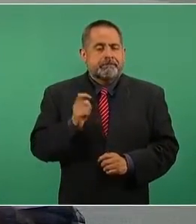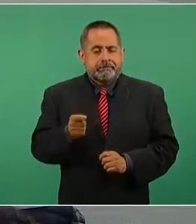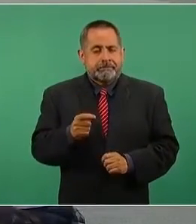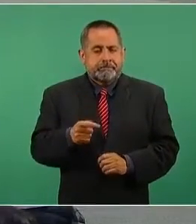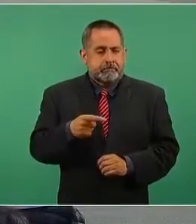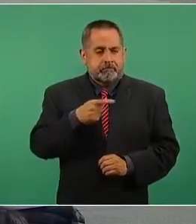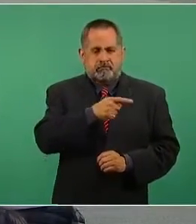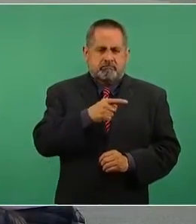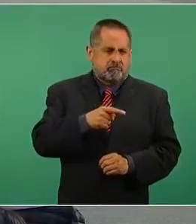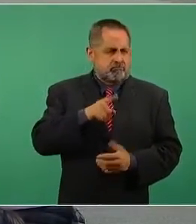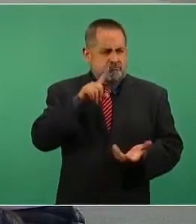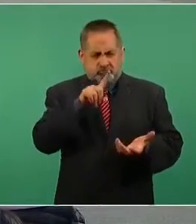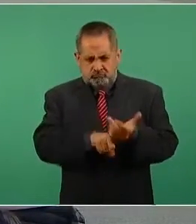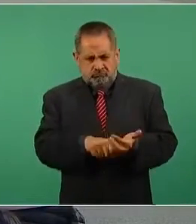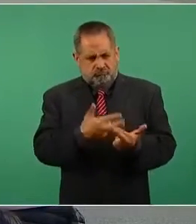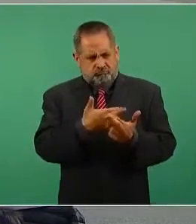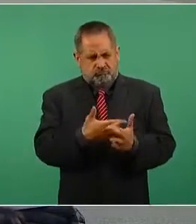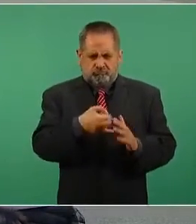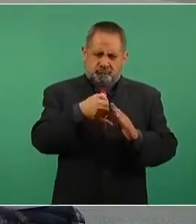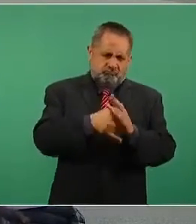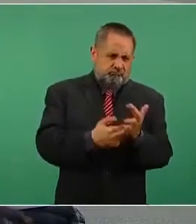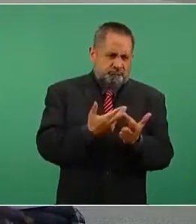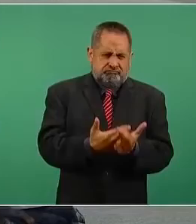que había un tesoro